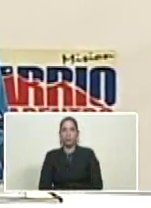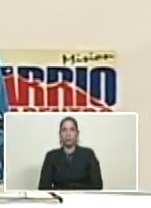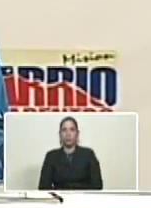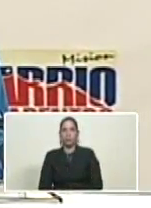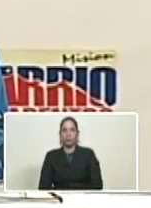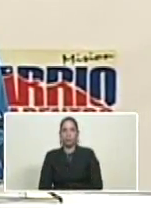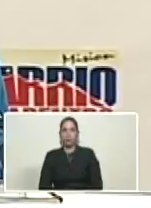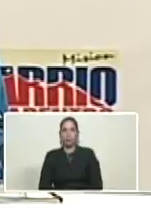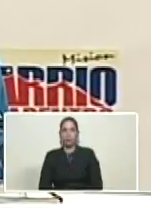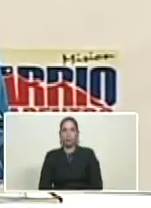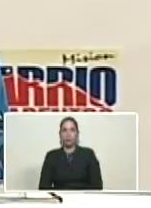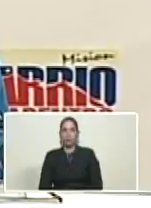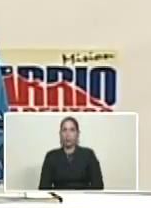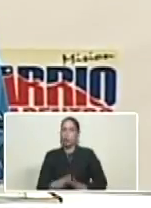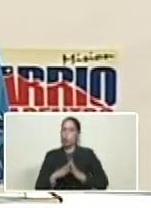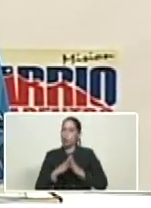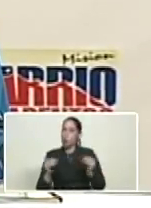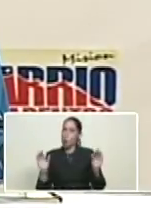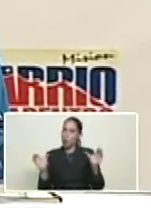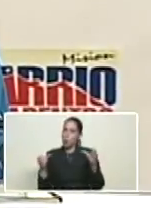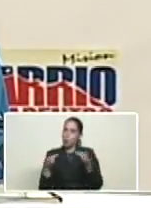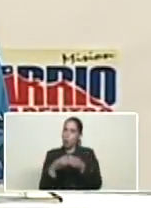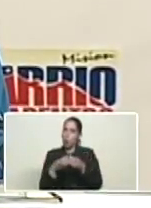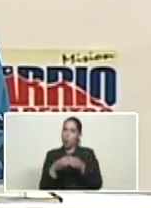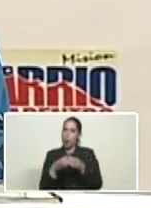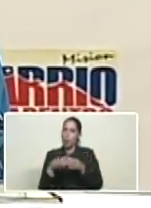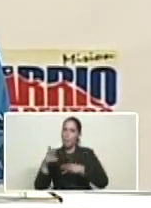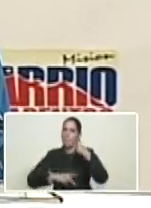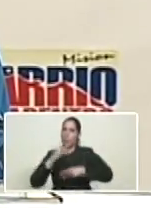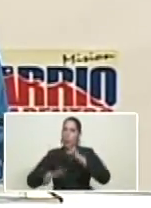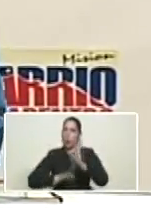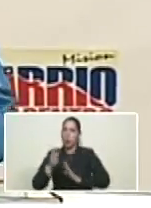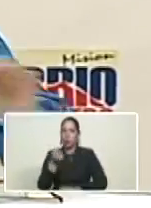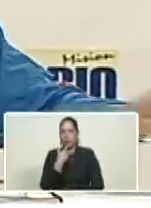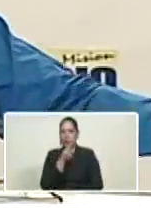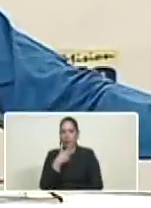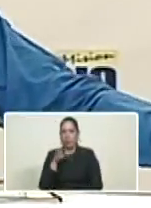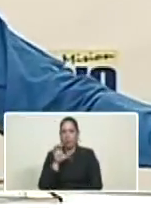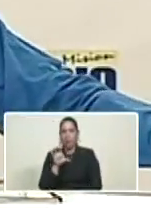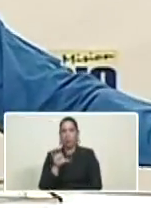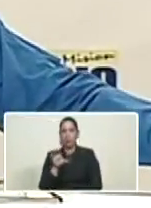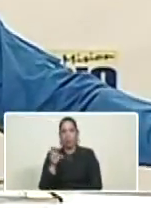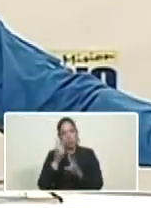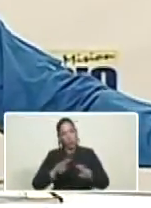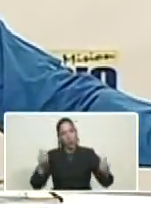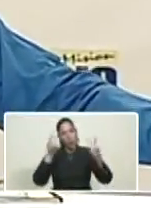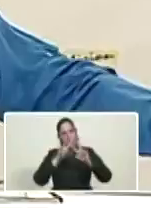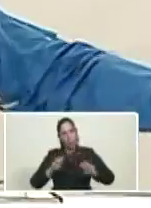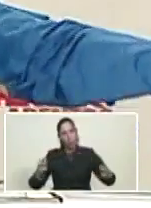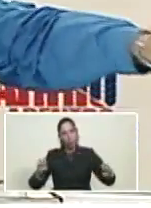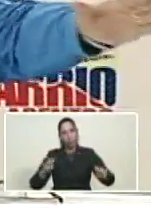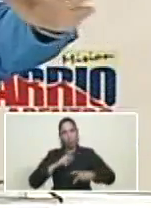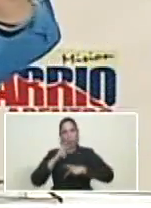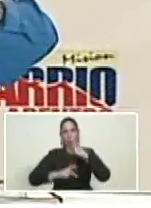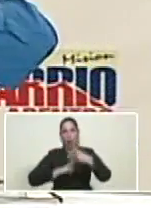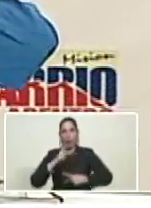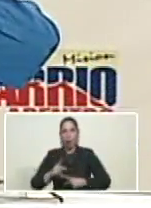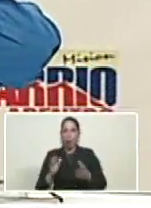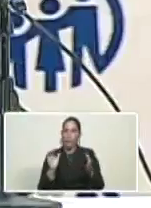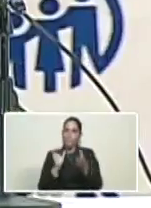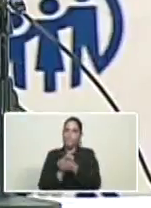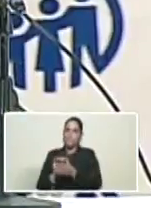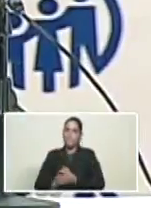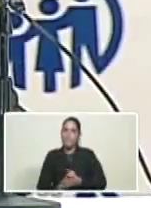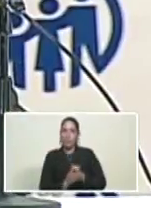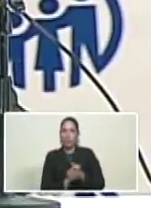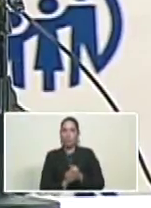con todos los sectores productivos de medicamentos del país para revisar el plan, ministro Alvarado, compañero del alto